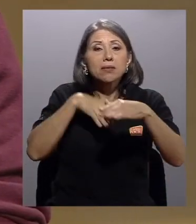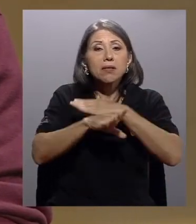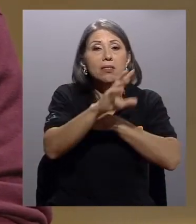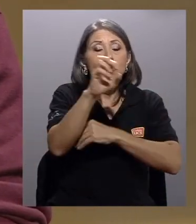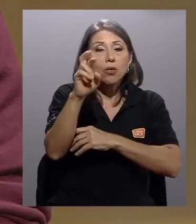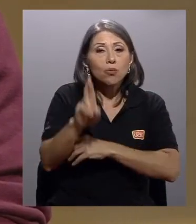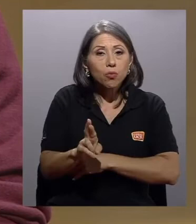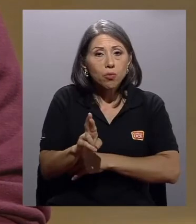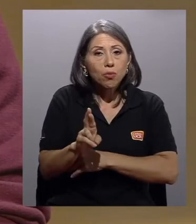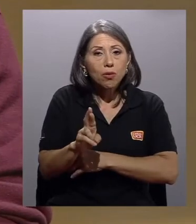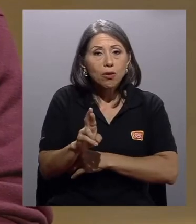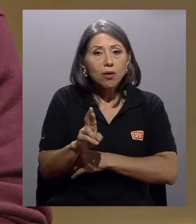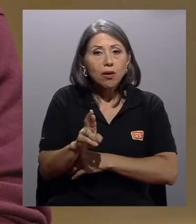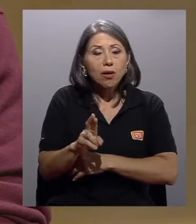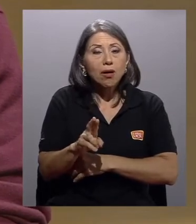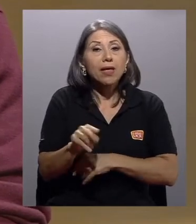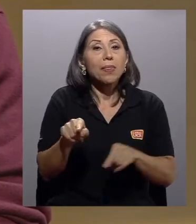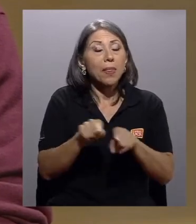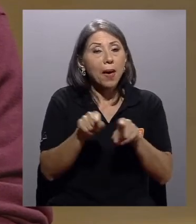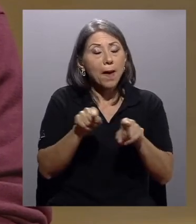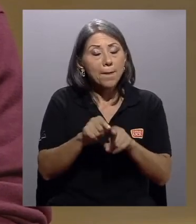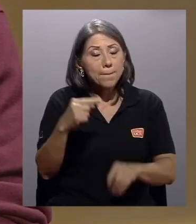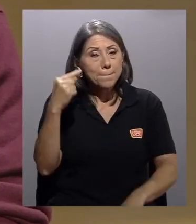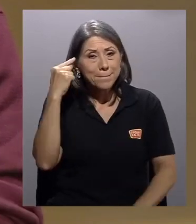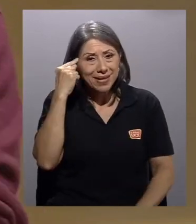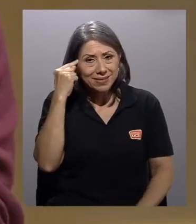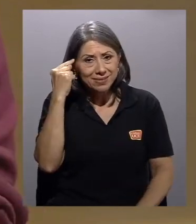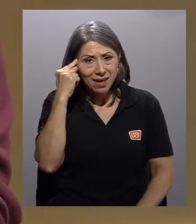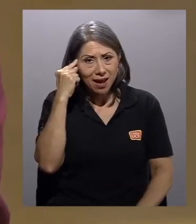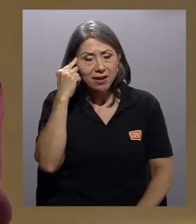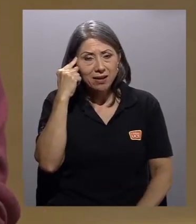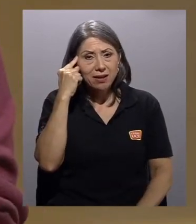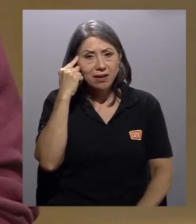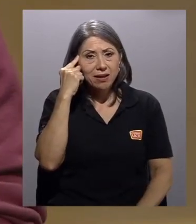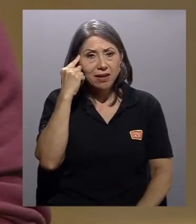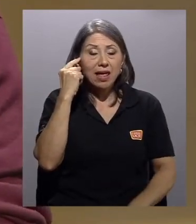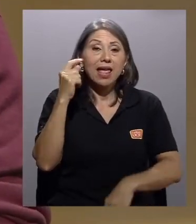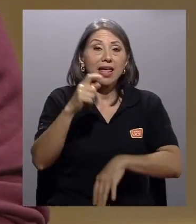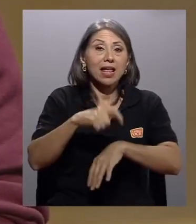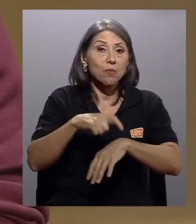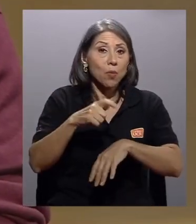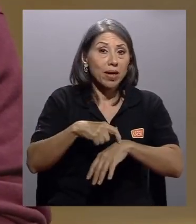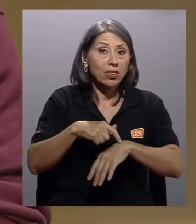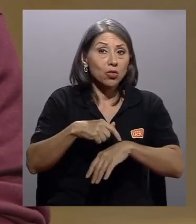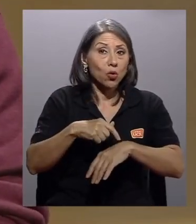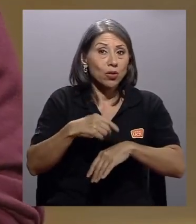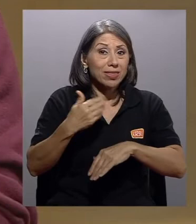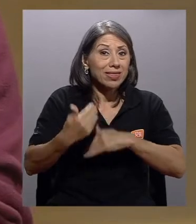e inclusive pensar en el retorno, en el momento del retorno,